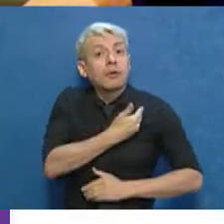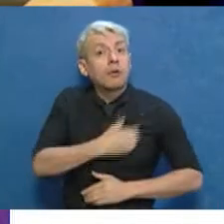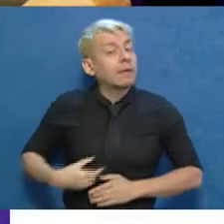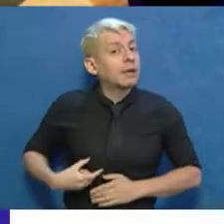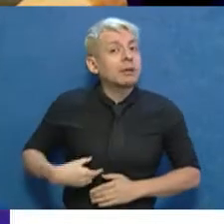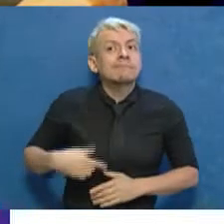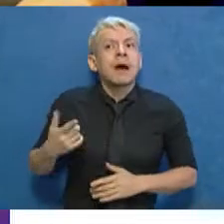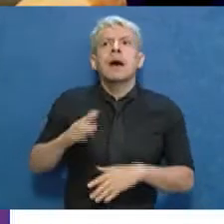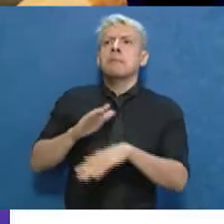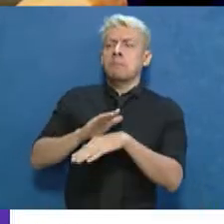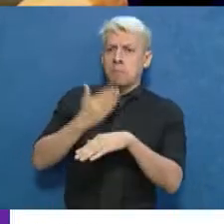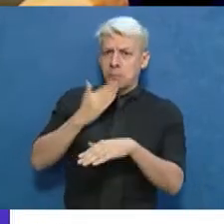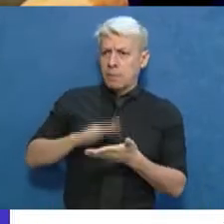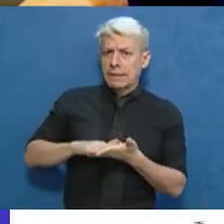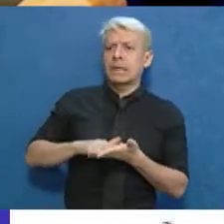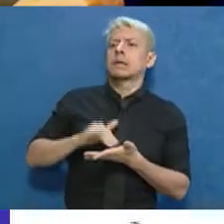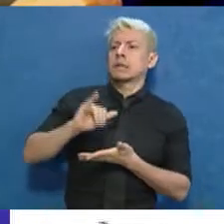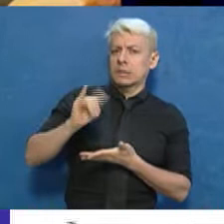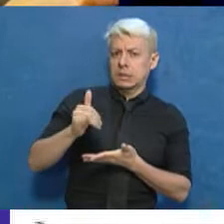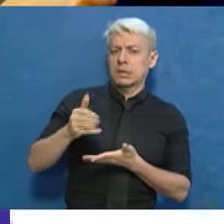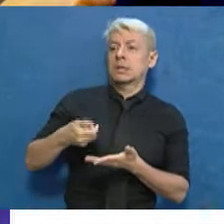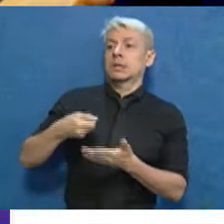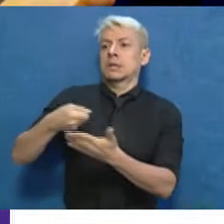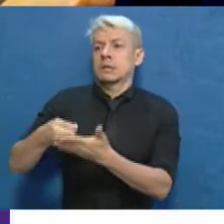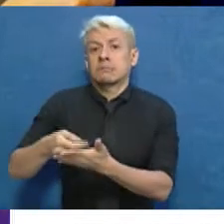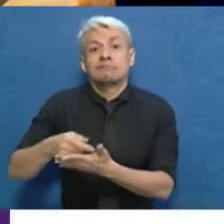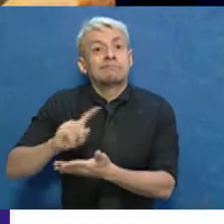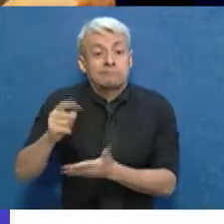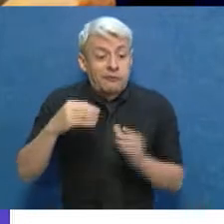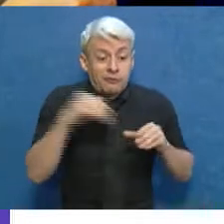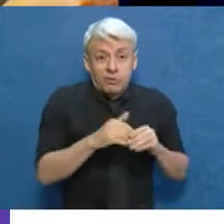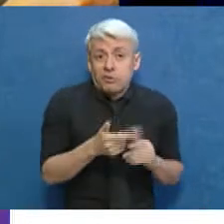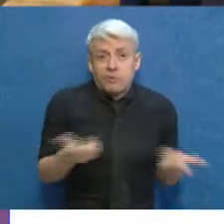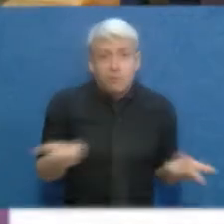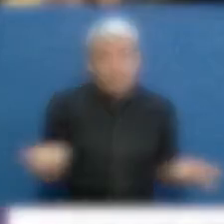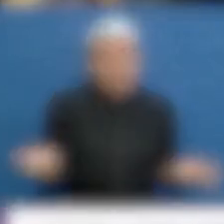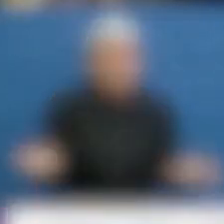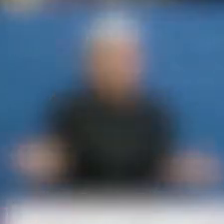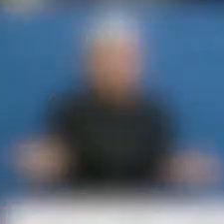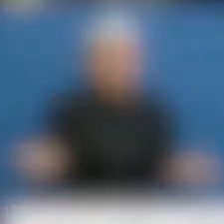comprometerse a abonar algo para lo cual no tiene fondos disponibles.